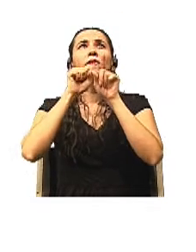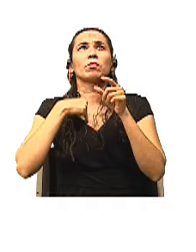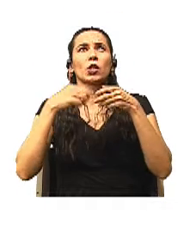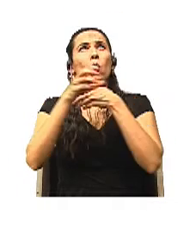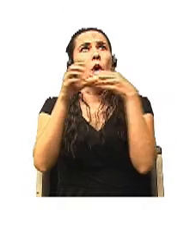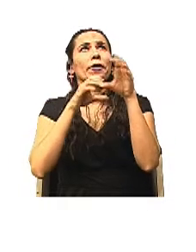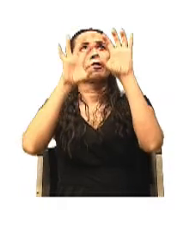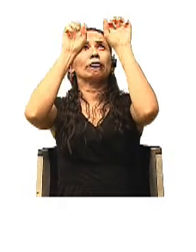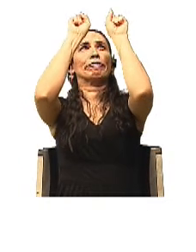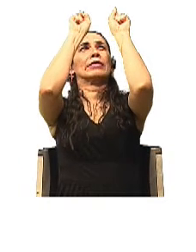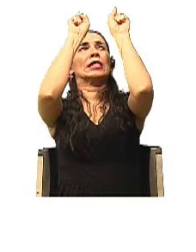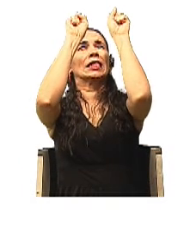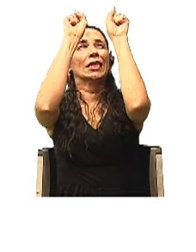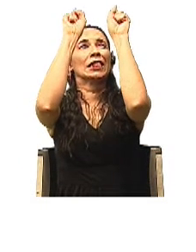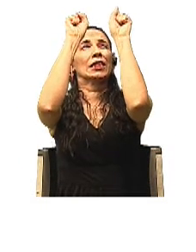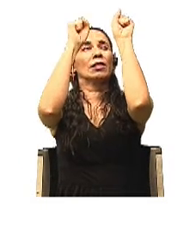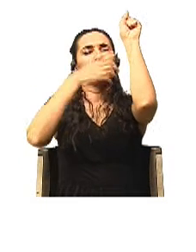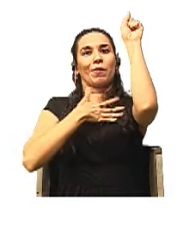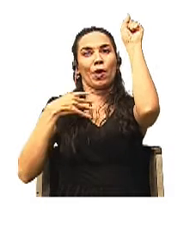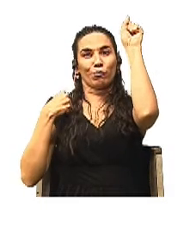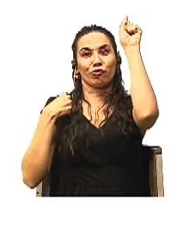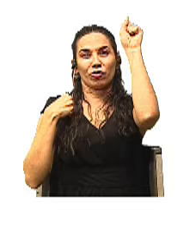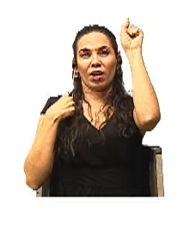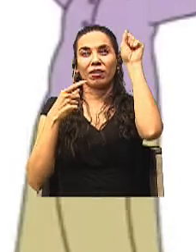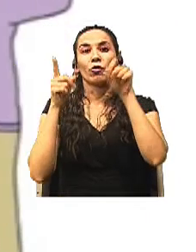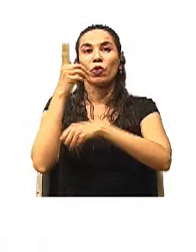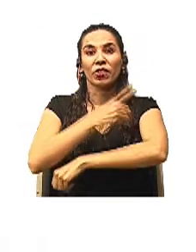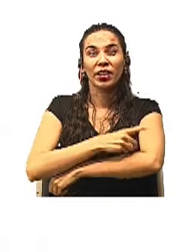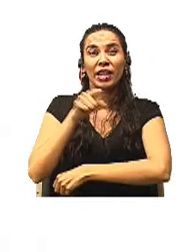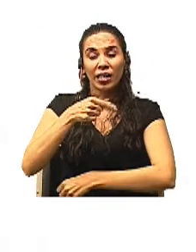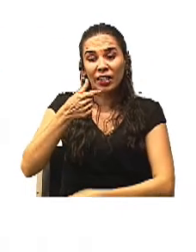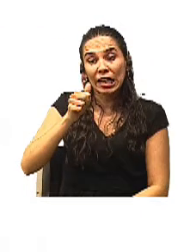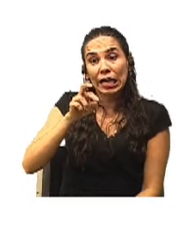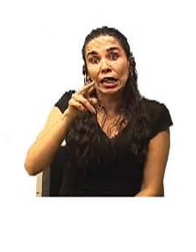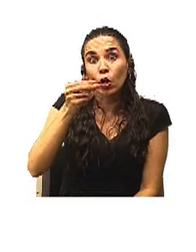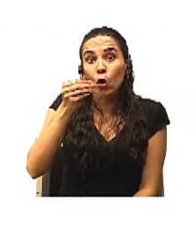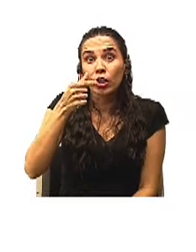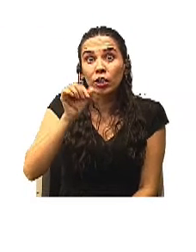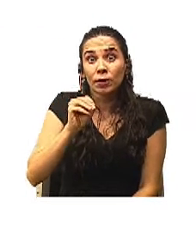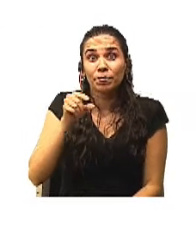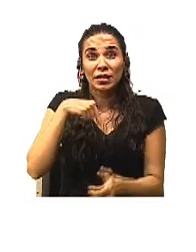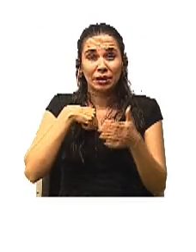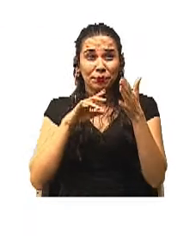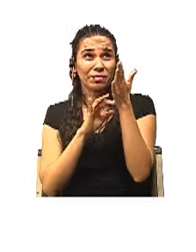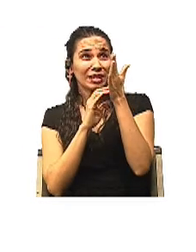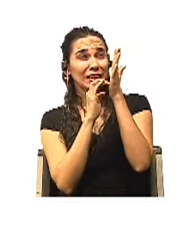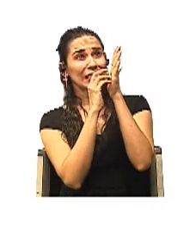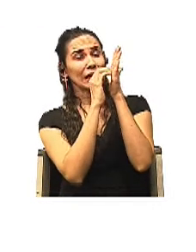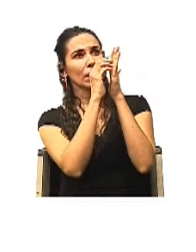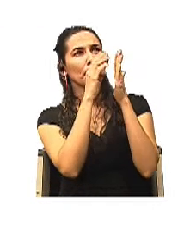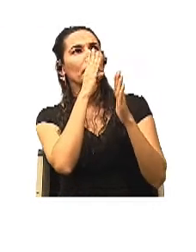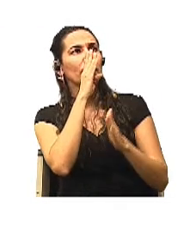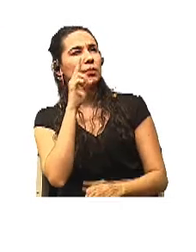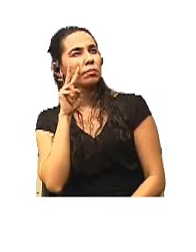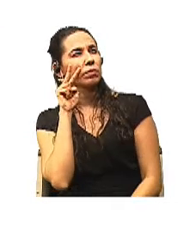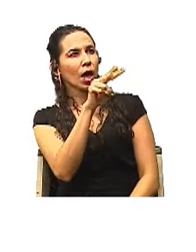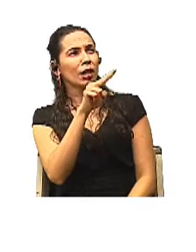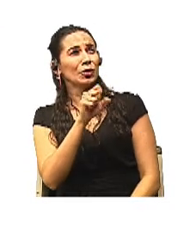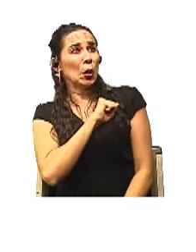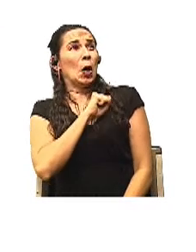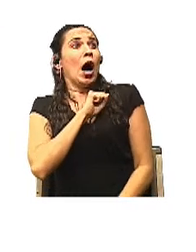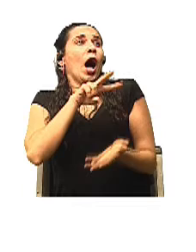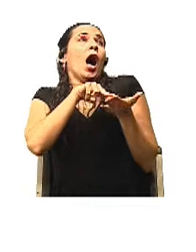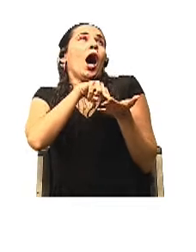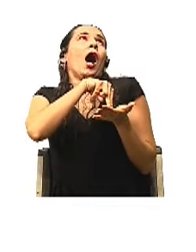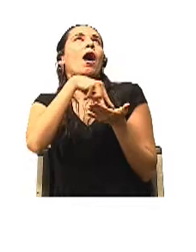habitación. En uno de esos días en los que Gregorio se encontraba trepado en la pared, la madre lo descubre y del susto se